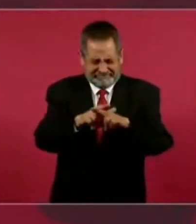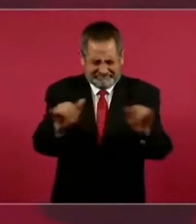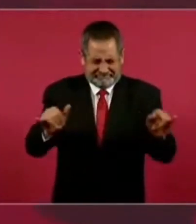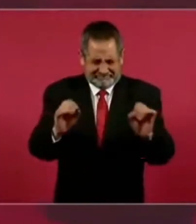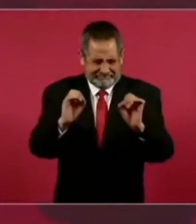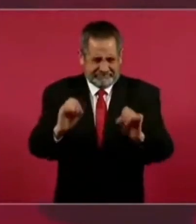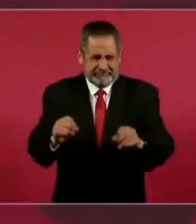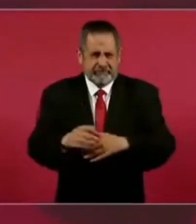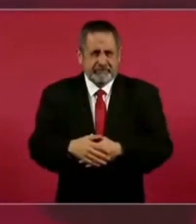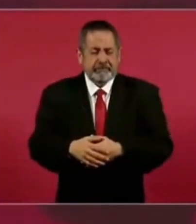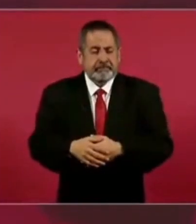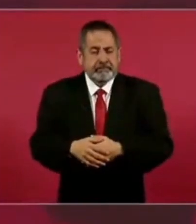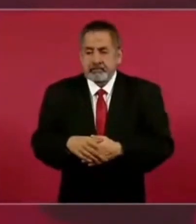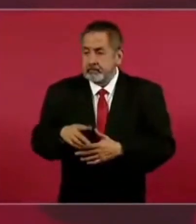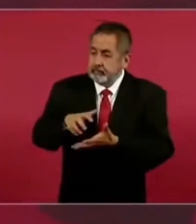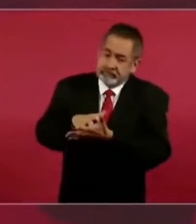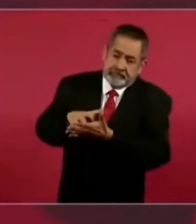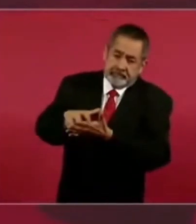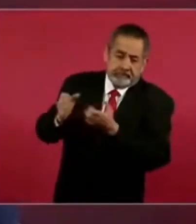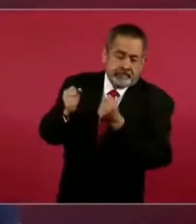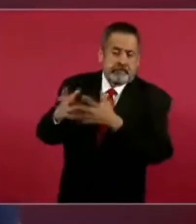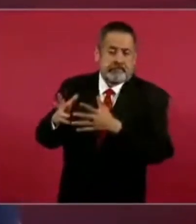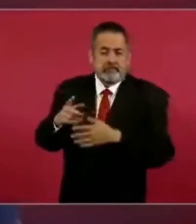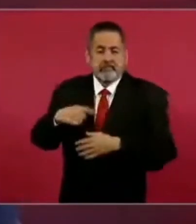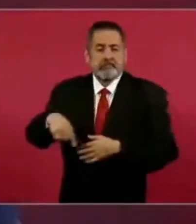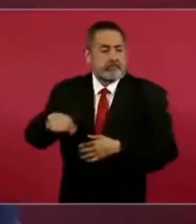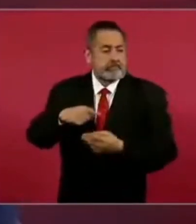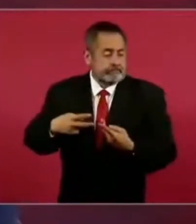Y no fue poca cosa el que nos hayan